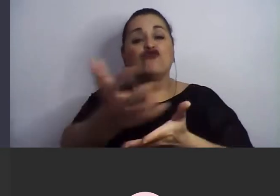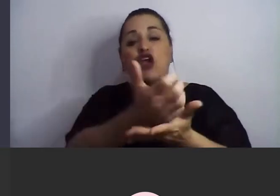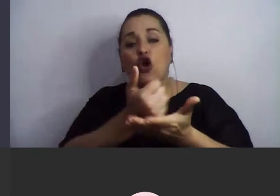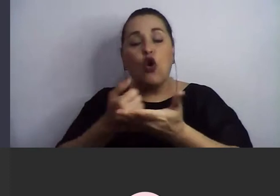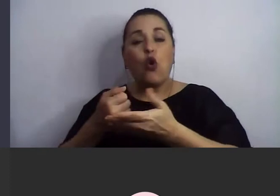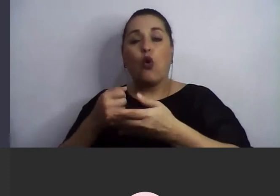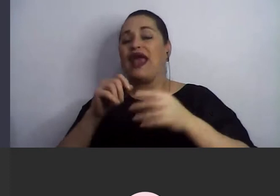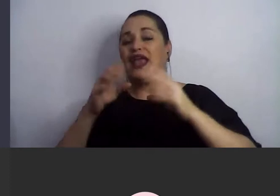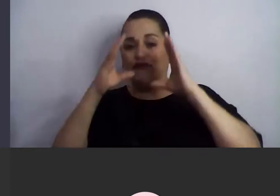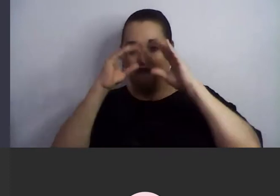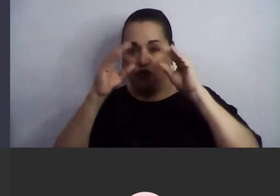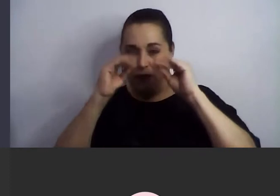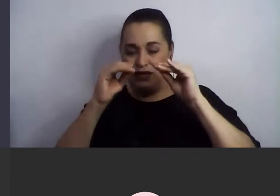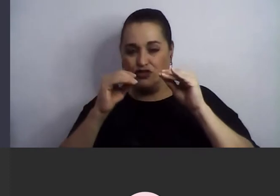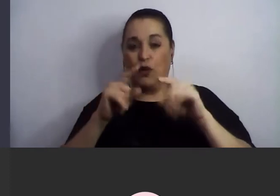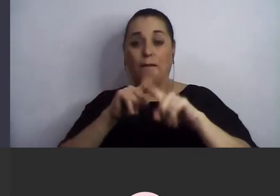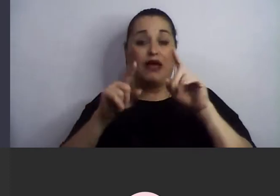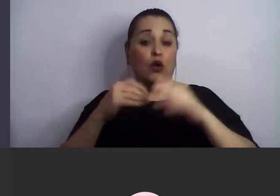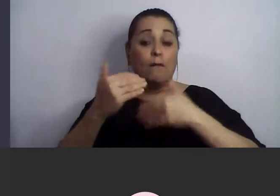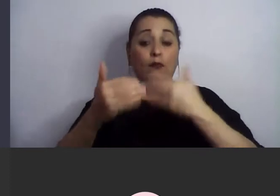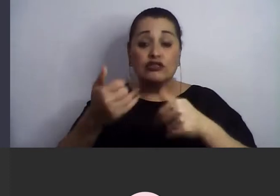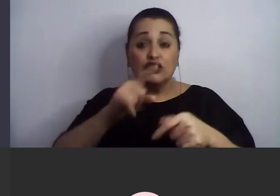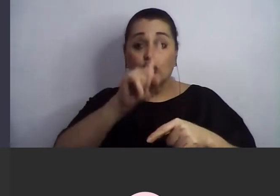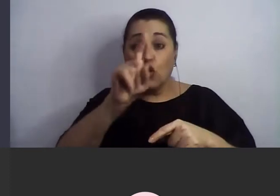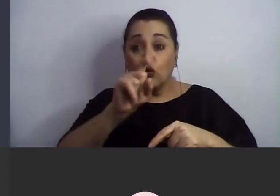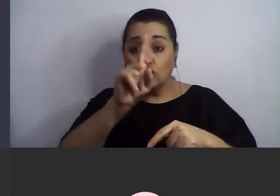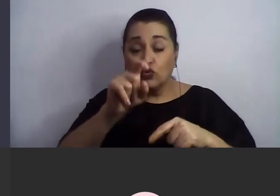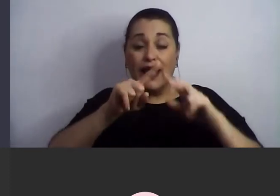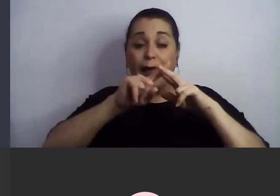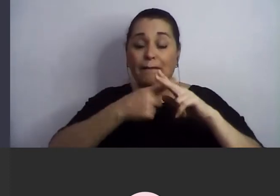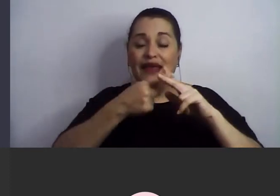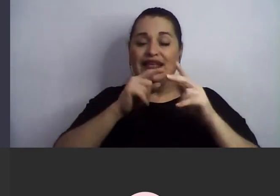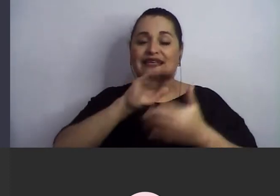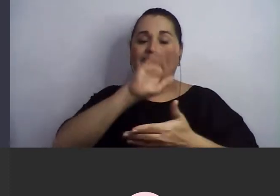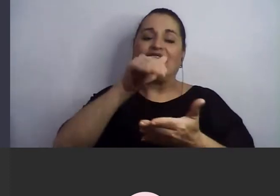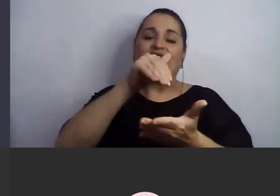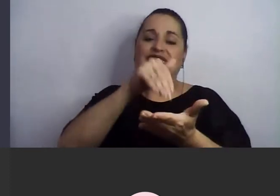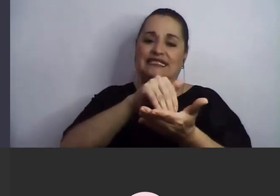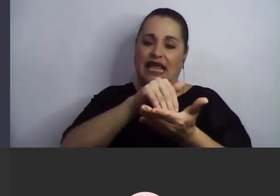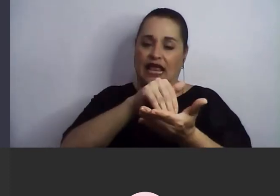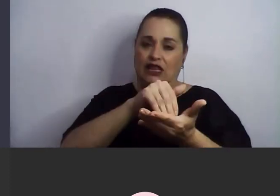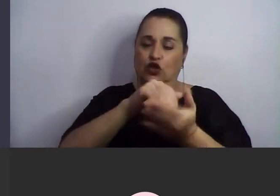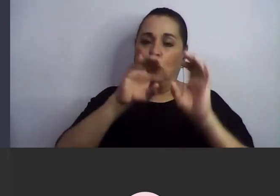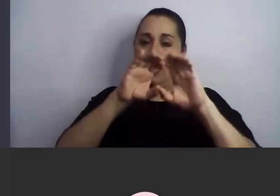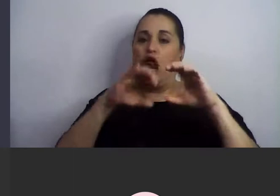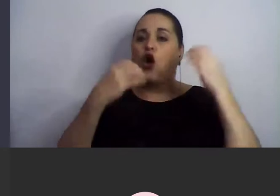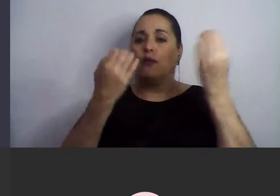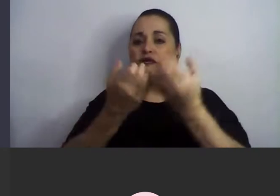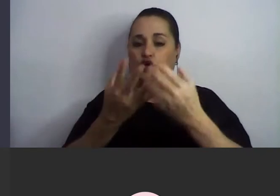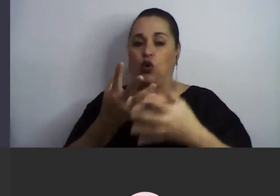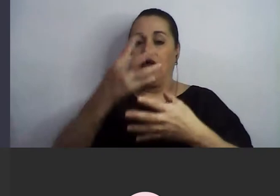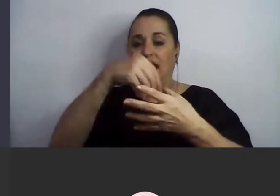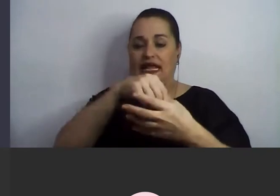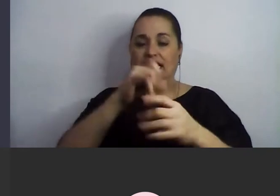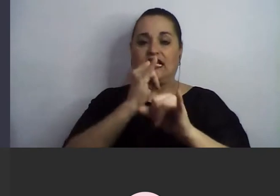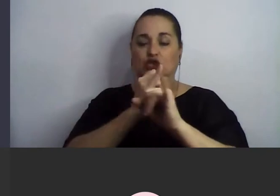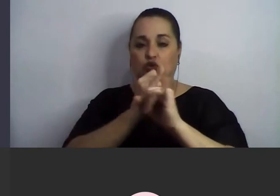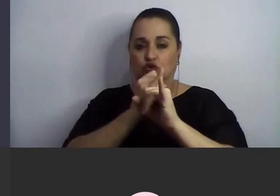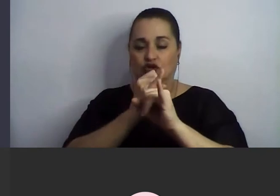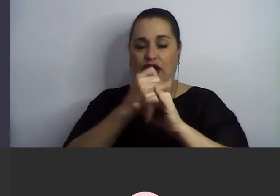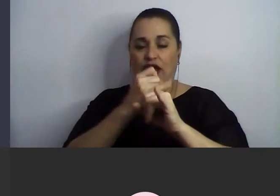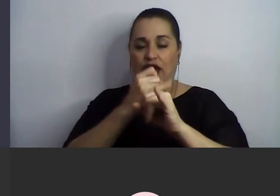verdaderamente el proceso de consulta se comienza desde el centro de la comisión interinstitucional que como bien lo vimos